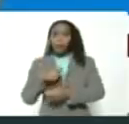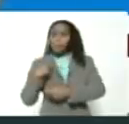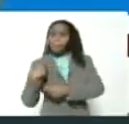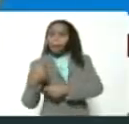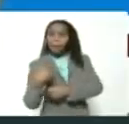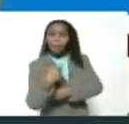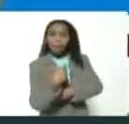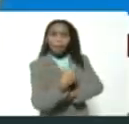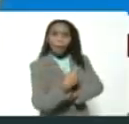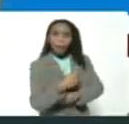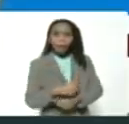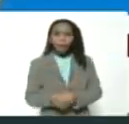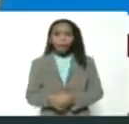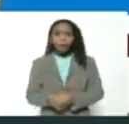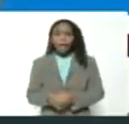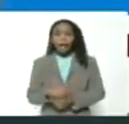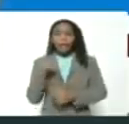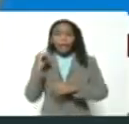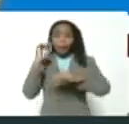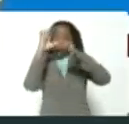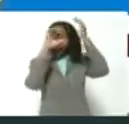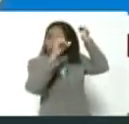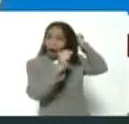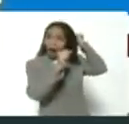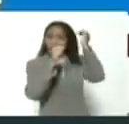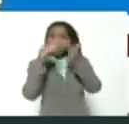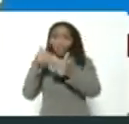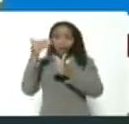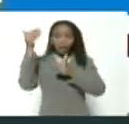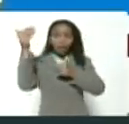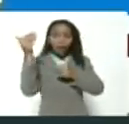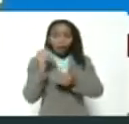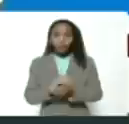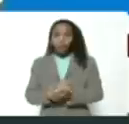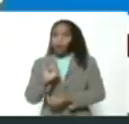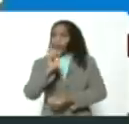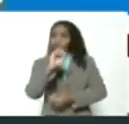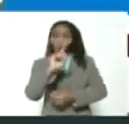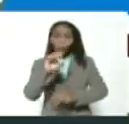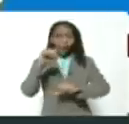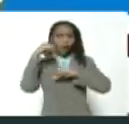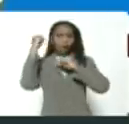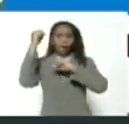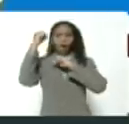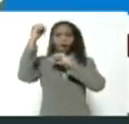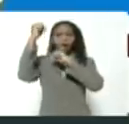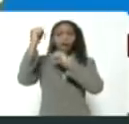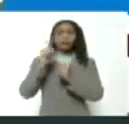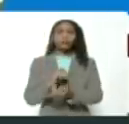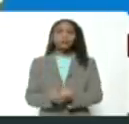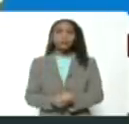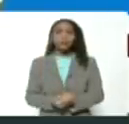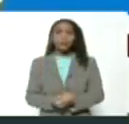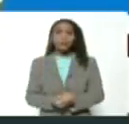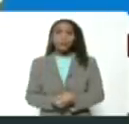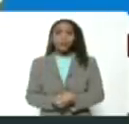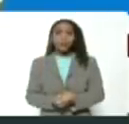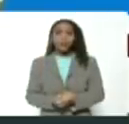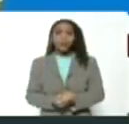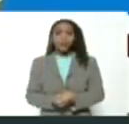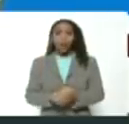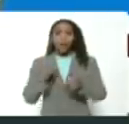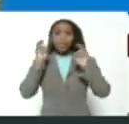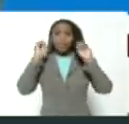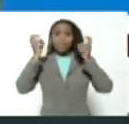financiada desde las embajadas extranjeras, no era una guarimba con el